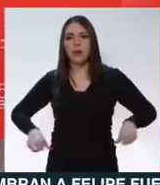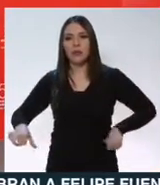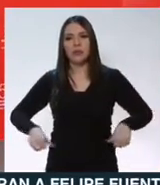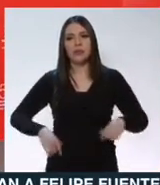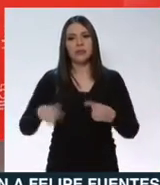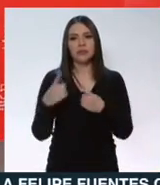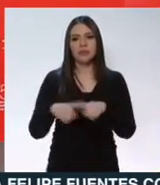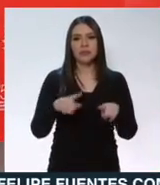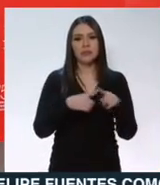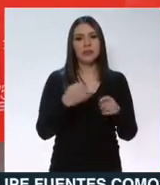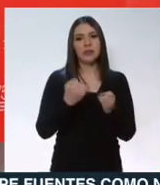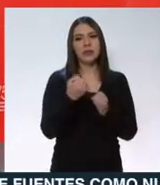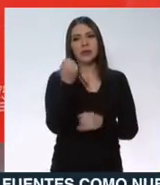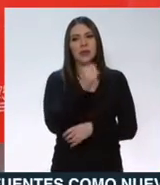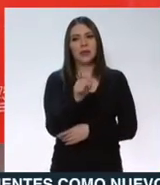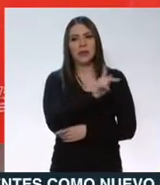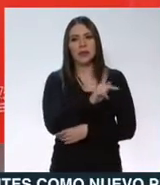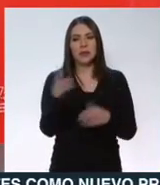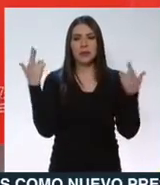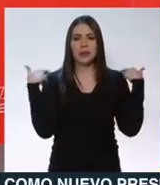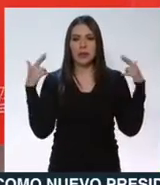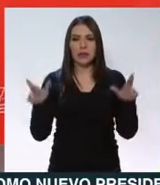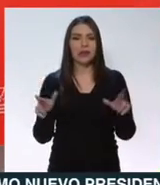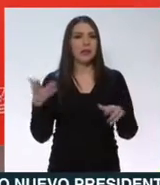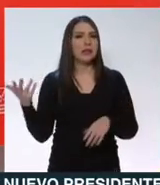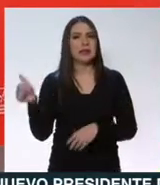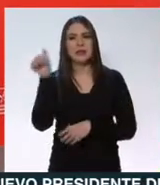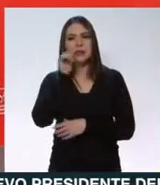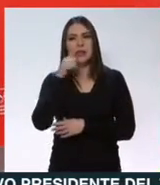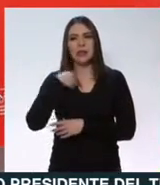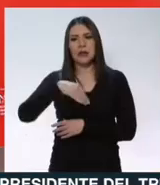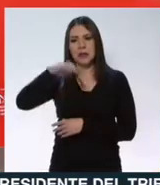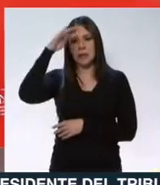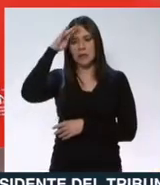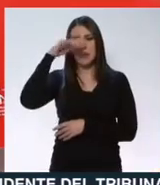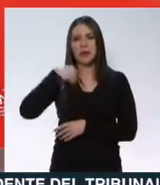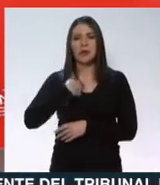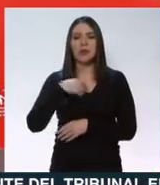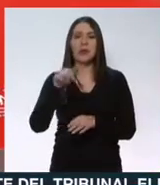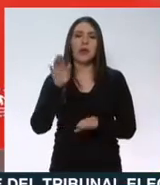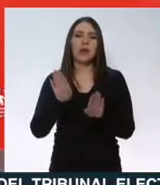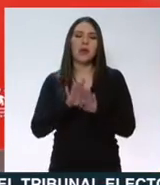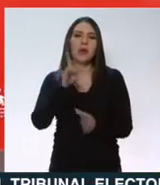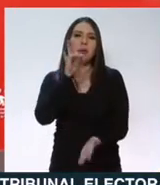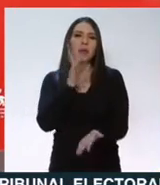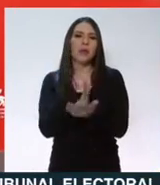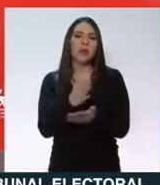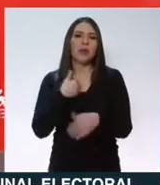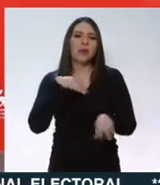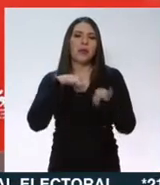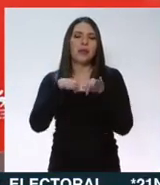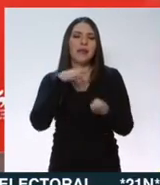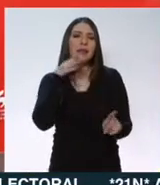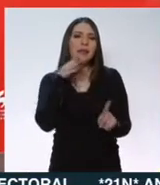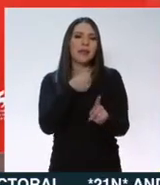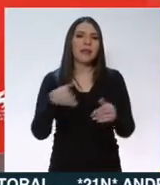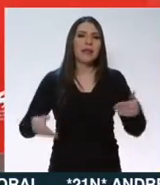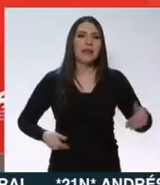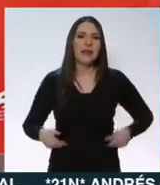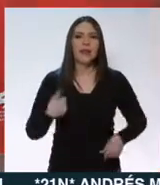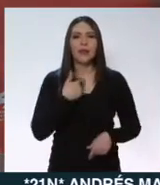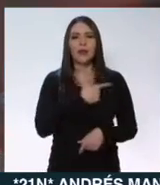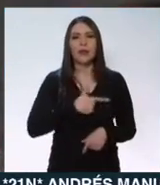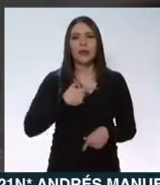otros increíbles maestros. La verdad, siempre me imaginé que mi carrera iba a ser una carrera de teatro, que es lo que me había llamado a ser